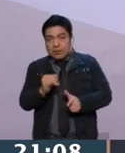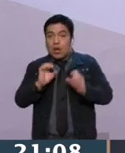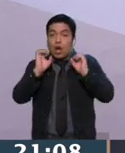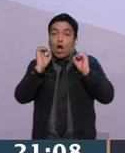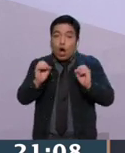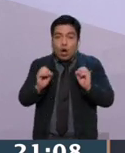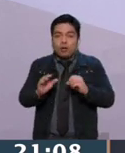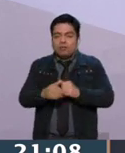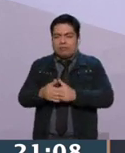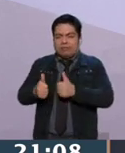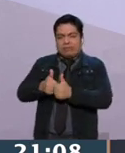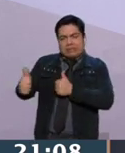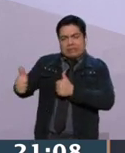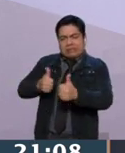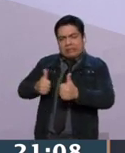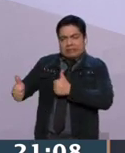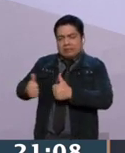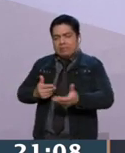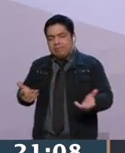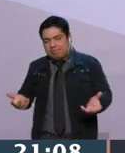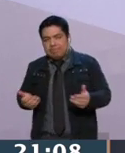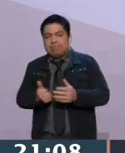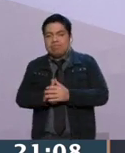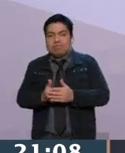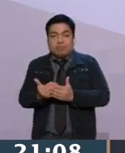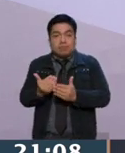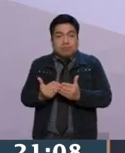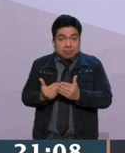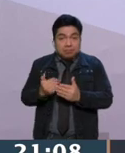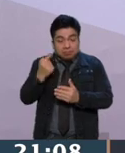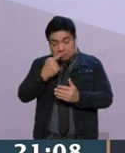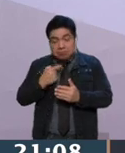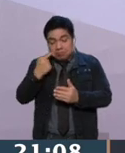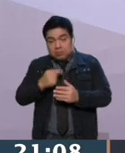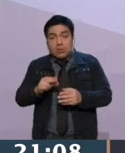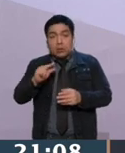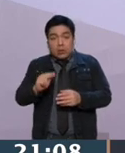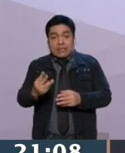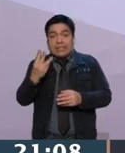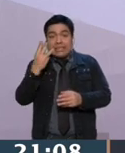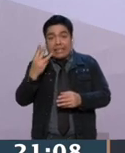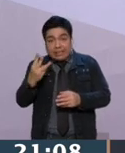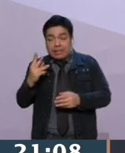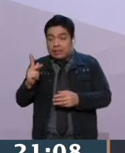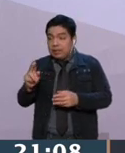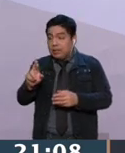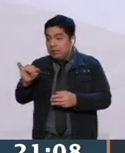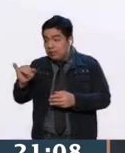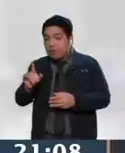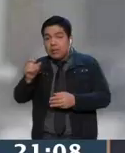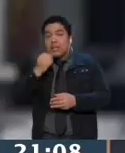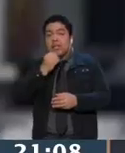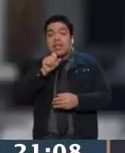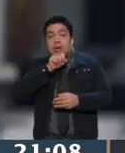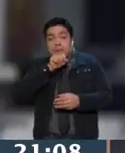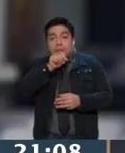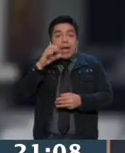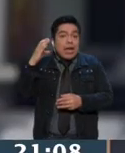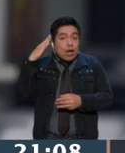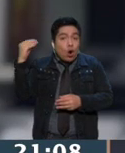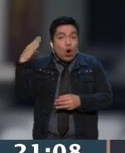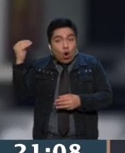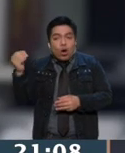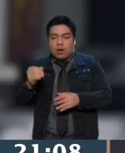por diferencias con sus dirigencias. Tan solo en las últimas horas, 83 militantes del PRI en Colima oficializaron su salida de